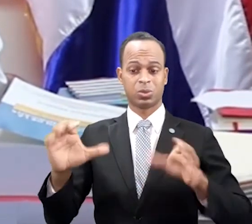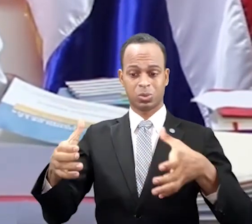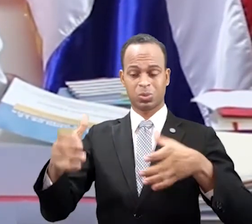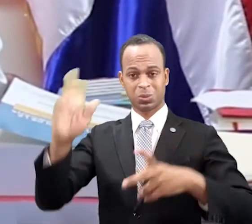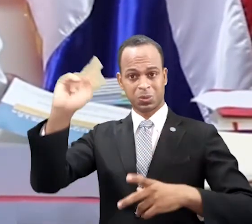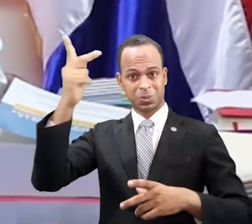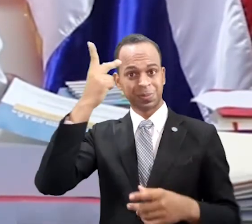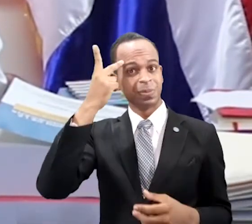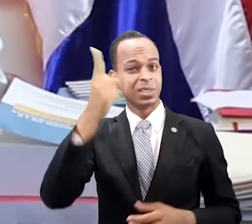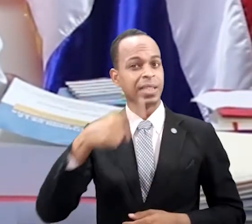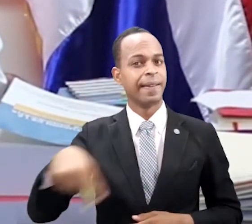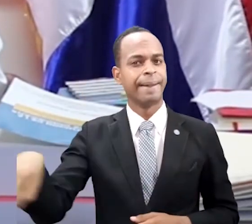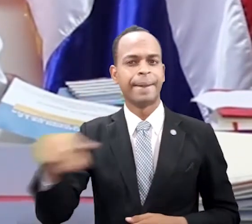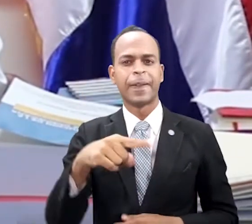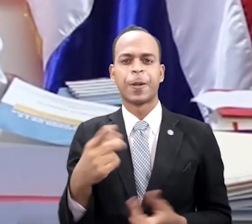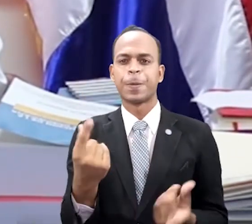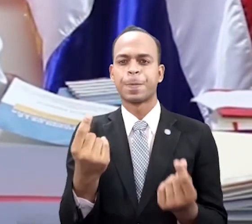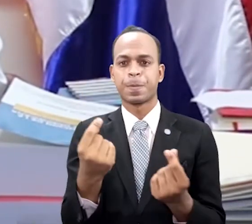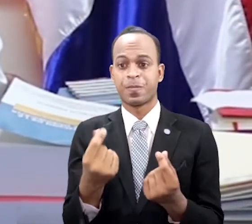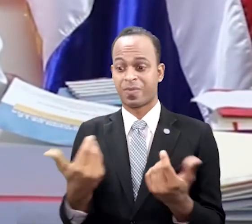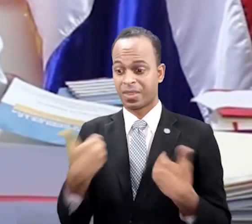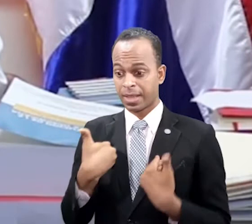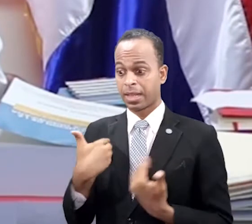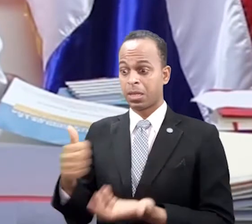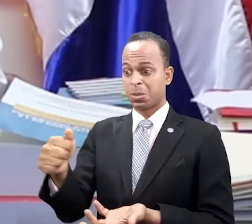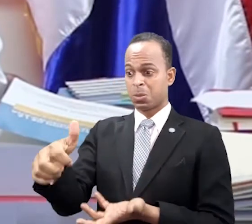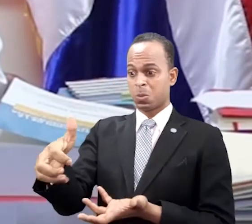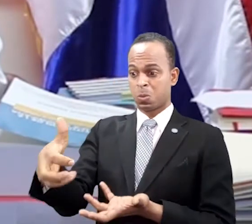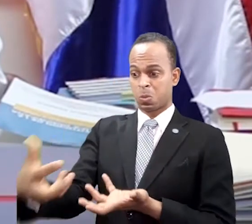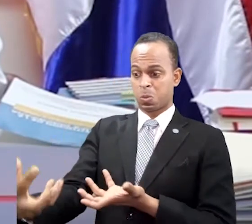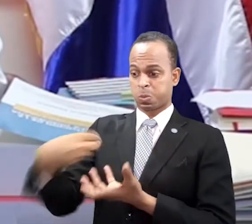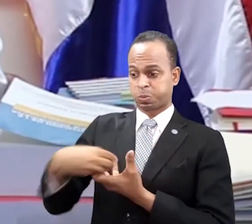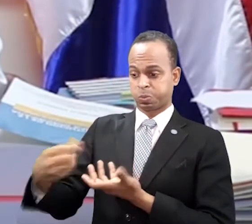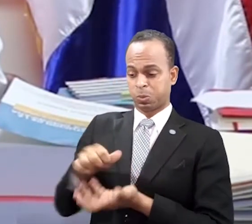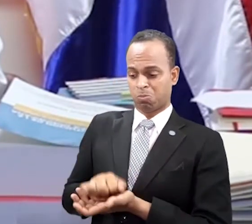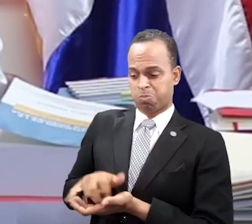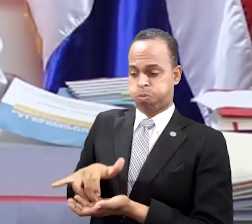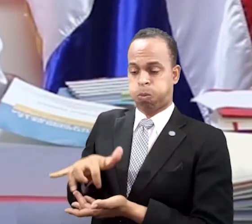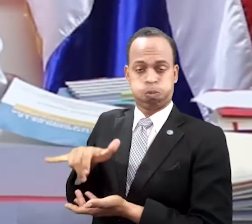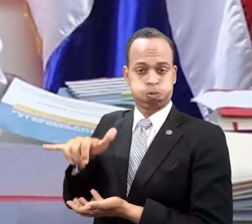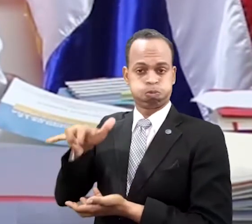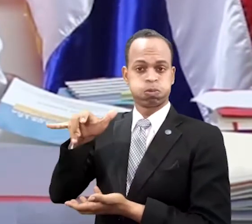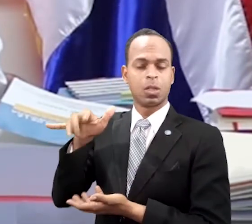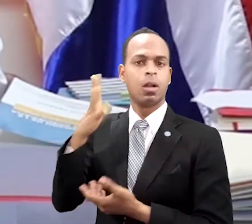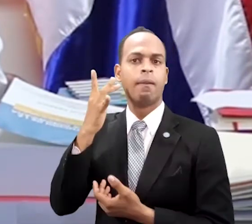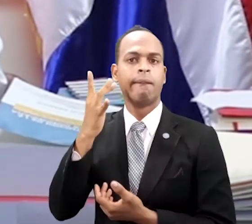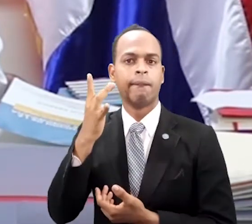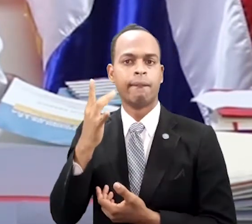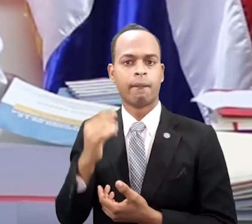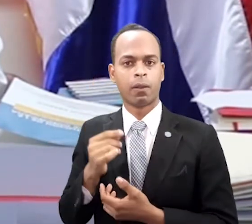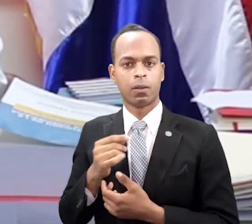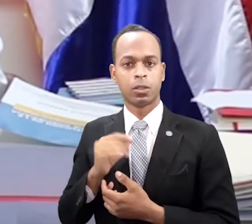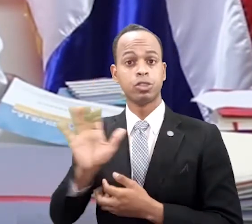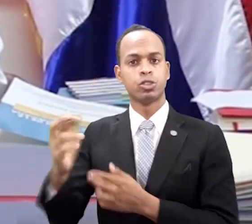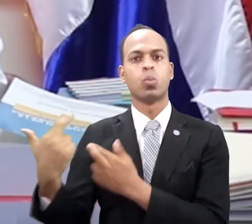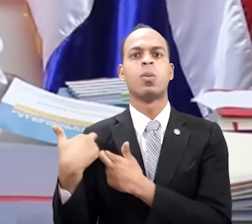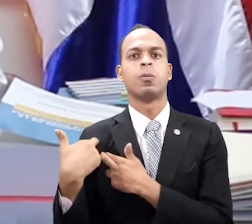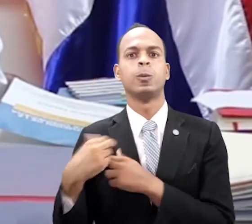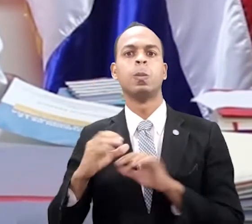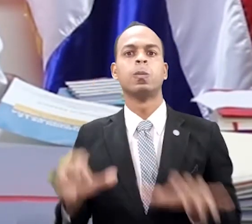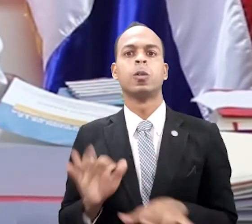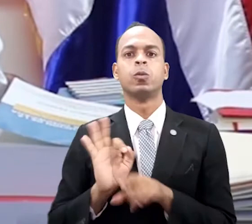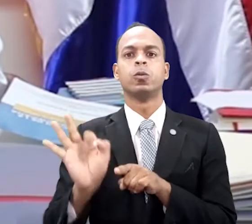que ha acumulado riquezas a partir del abuso de las